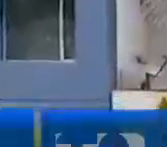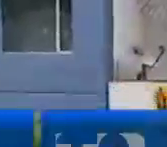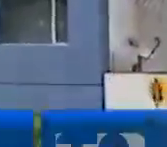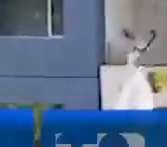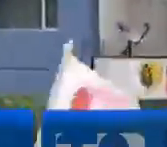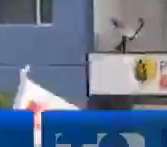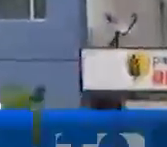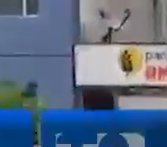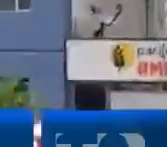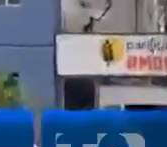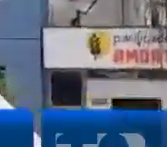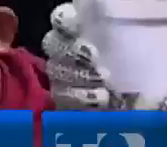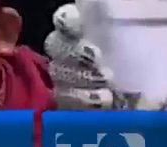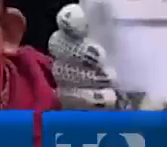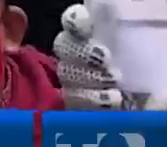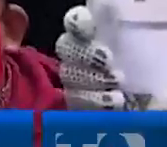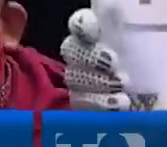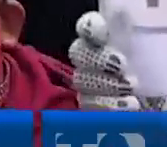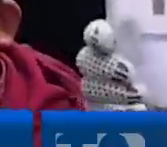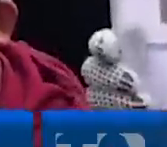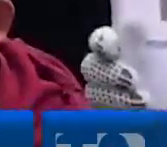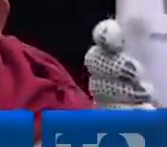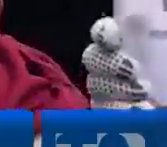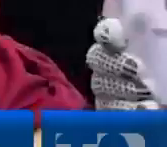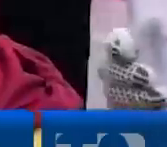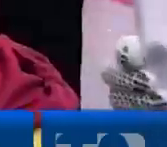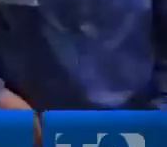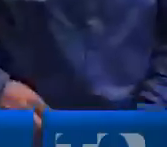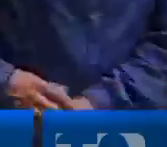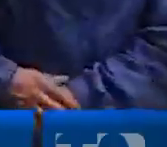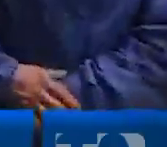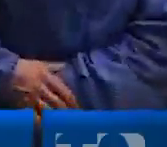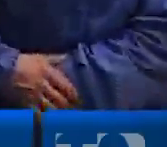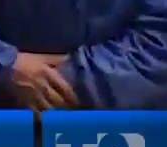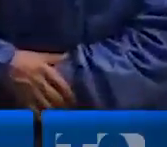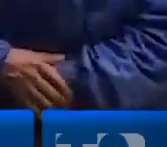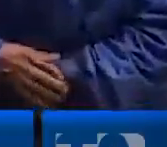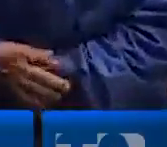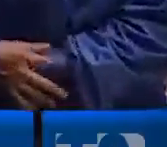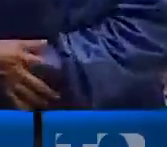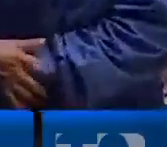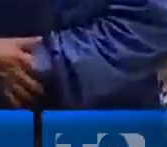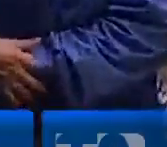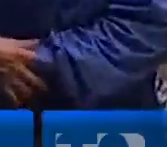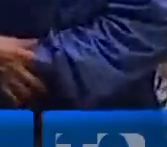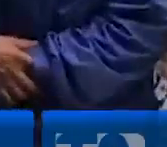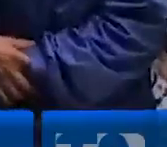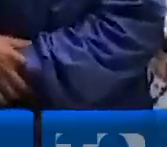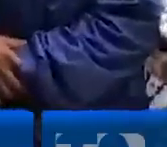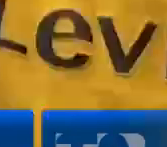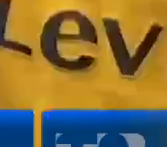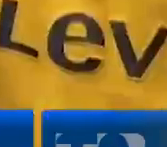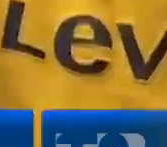Central Unitaria de Trabajadores, a la expectativa del resultado de esta reunión, en la que se espera se pueda llegar a un